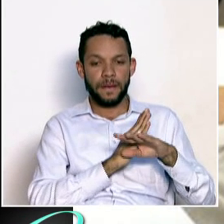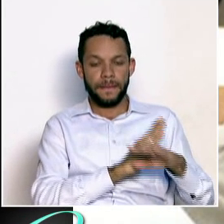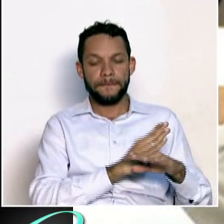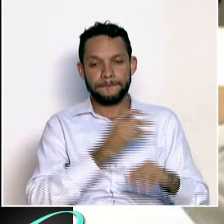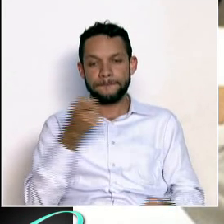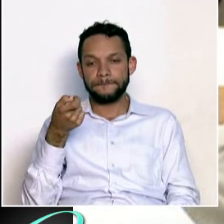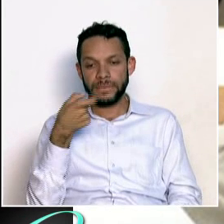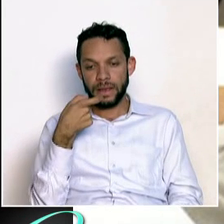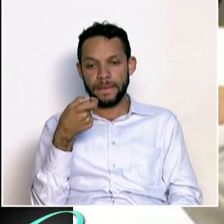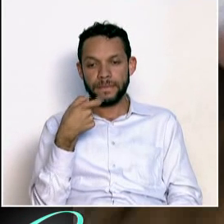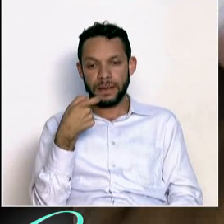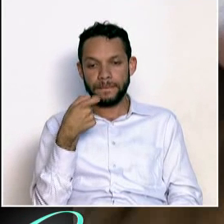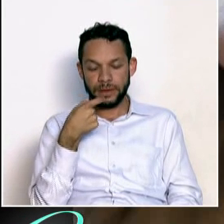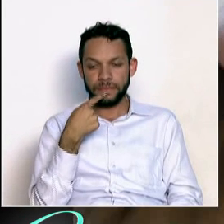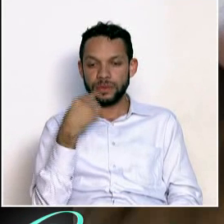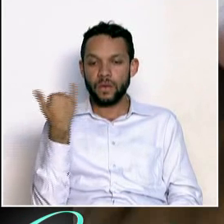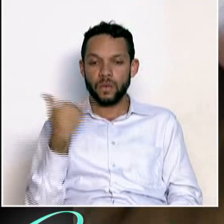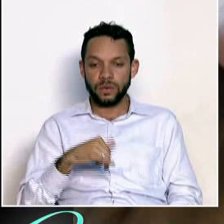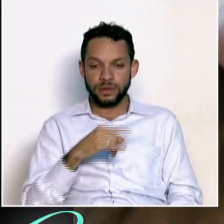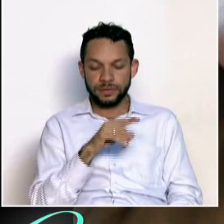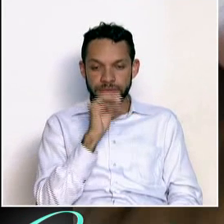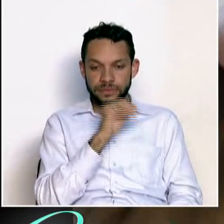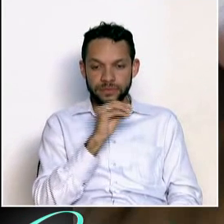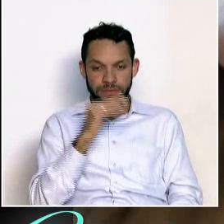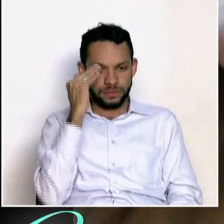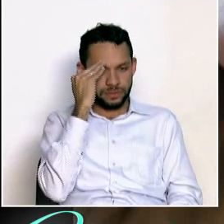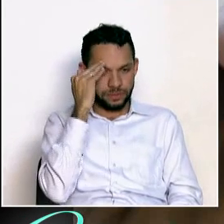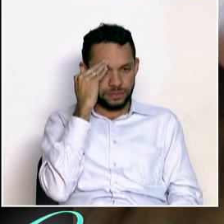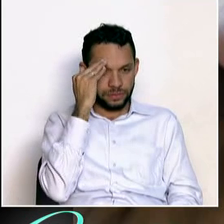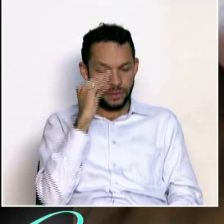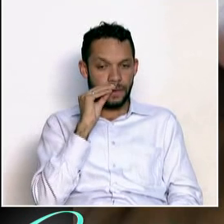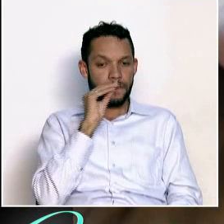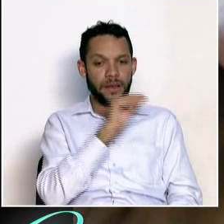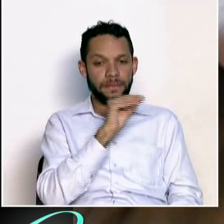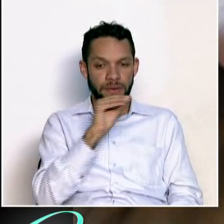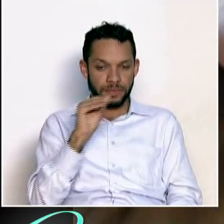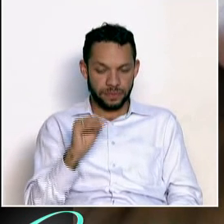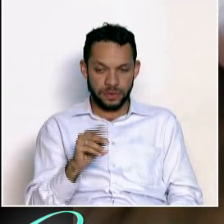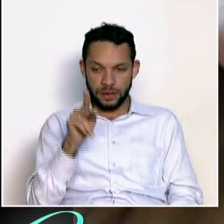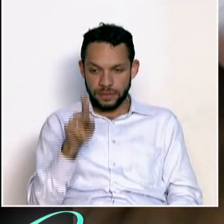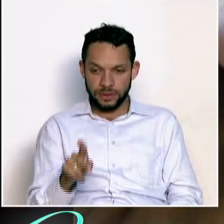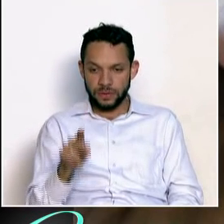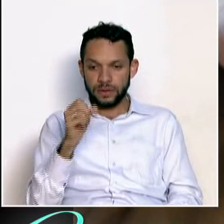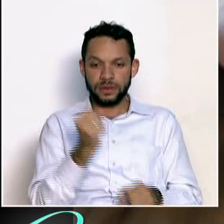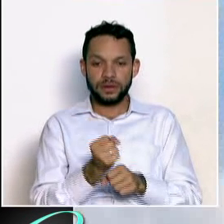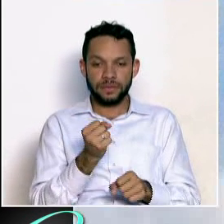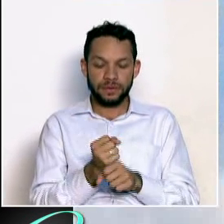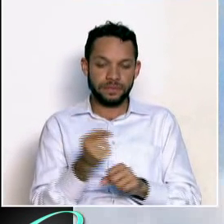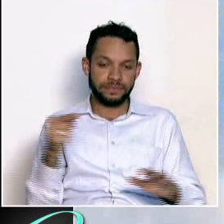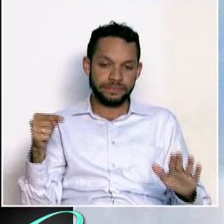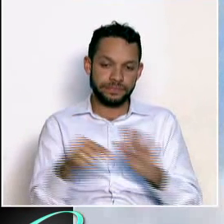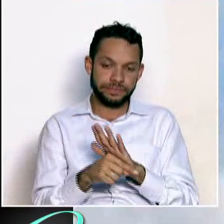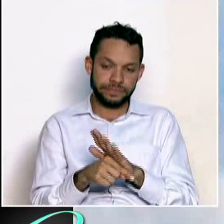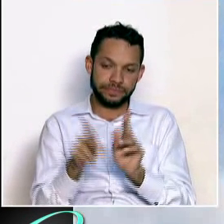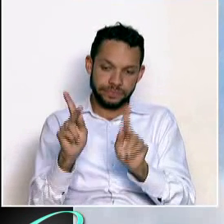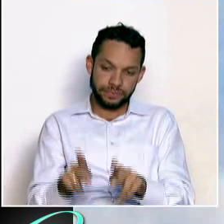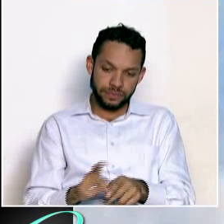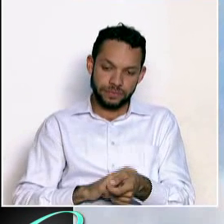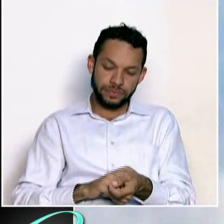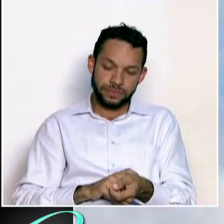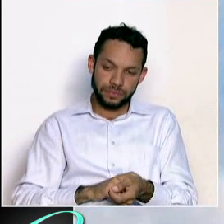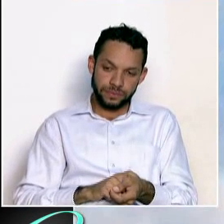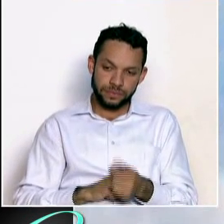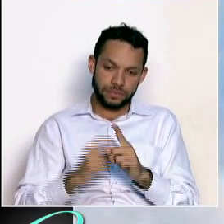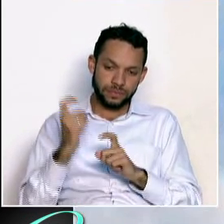se recurre en última instancia a la hipnosis. ¿Por qué? Porque la hipnosis trabaja sobre la parte profunda de la personalidad,